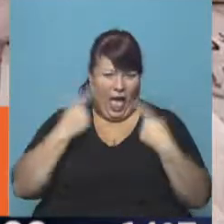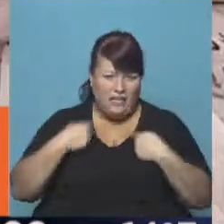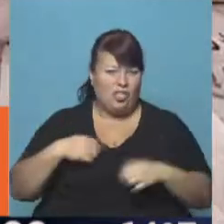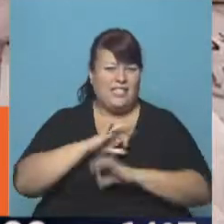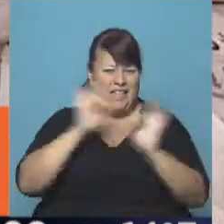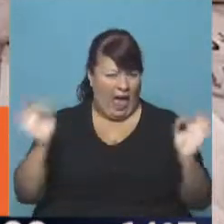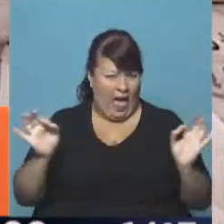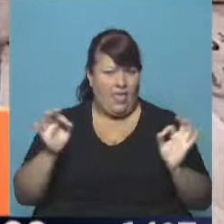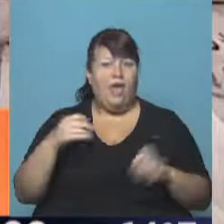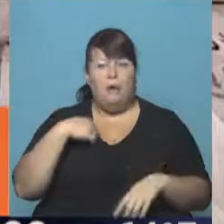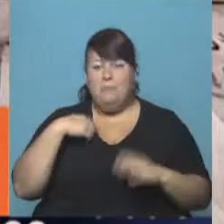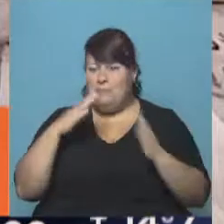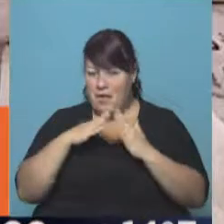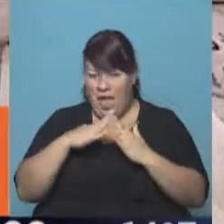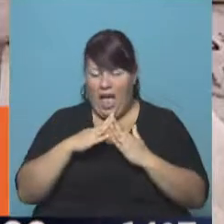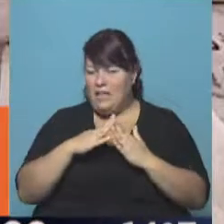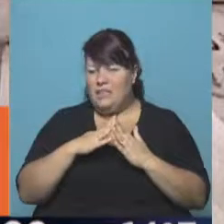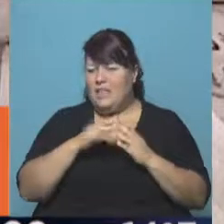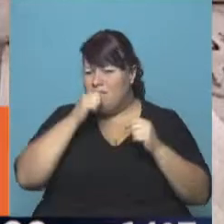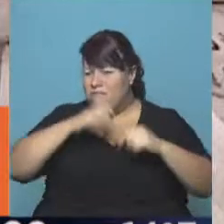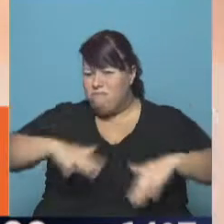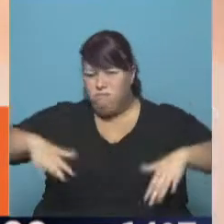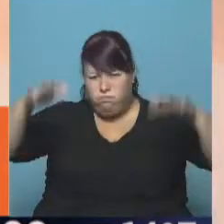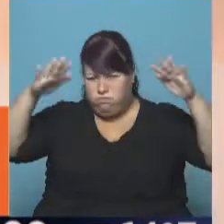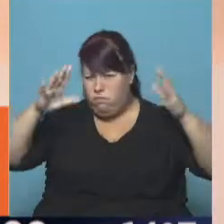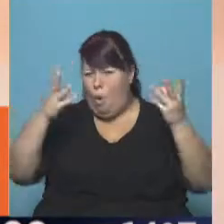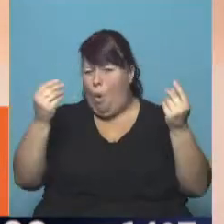porque el agua